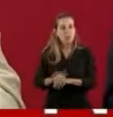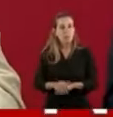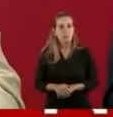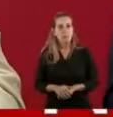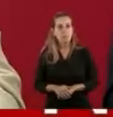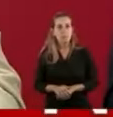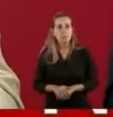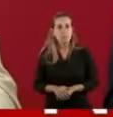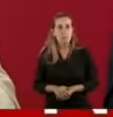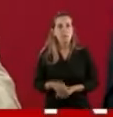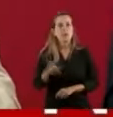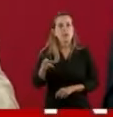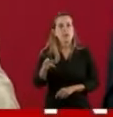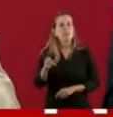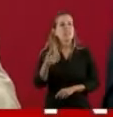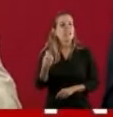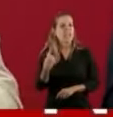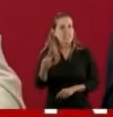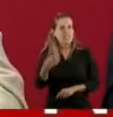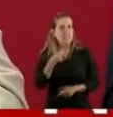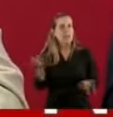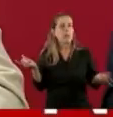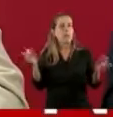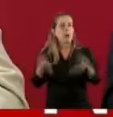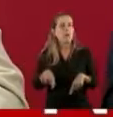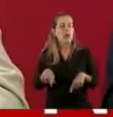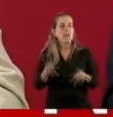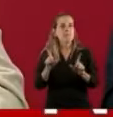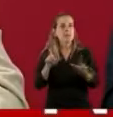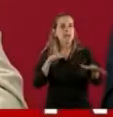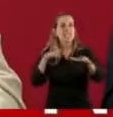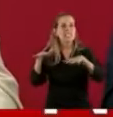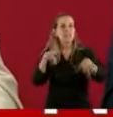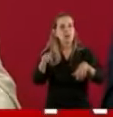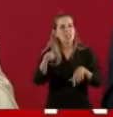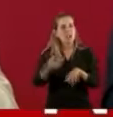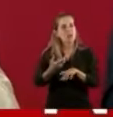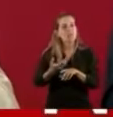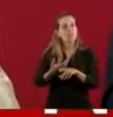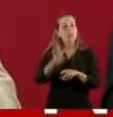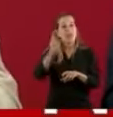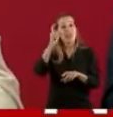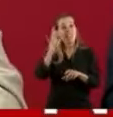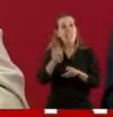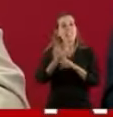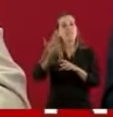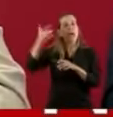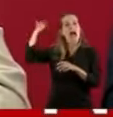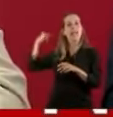que ellos quieren volver a las condiciones de previas al 10 de